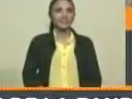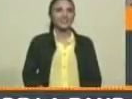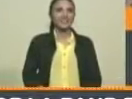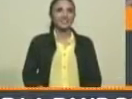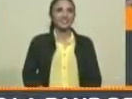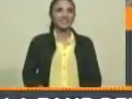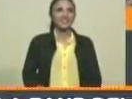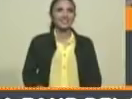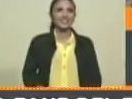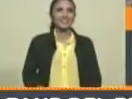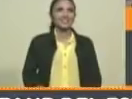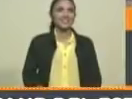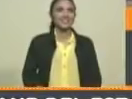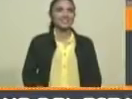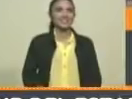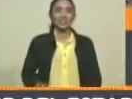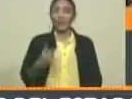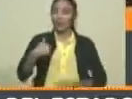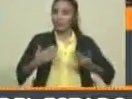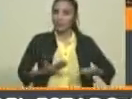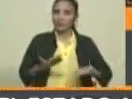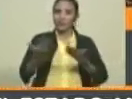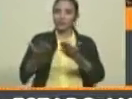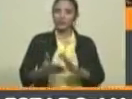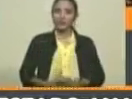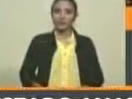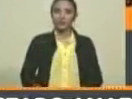Quiero hacer entrega